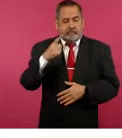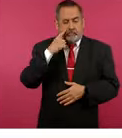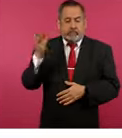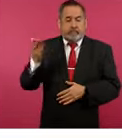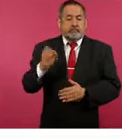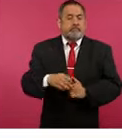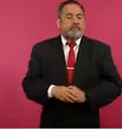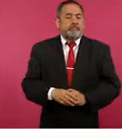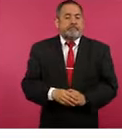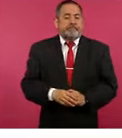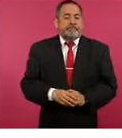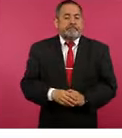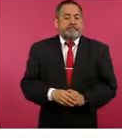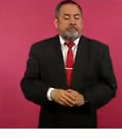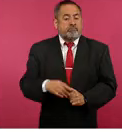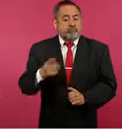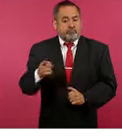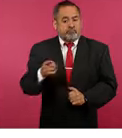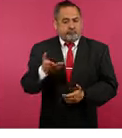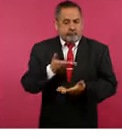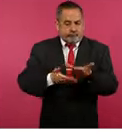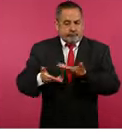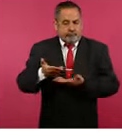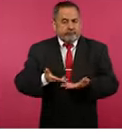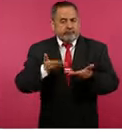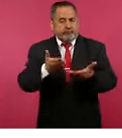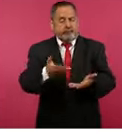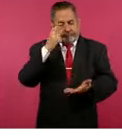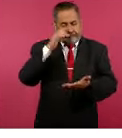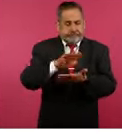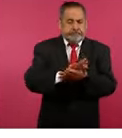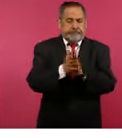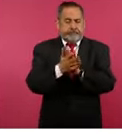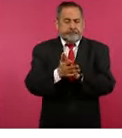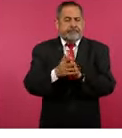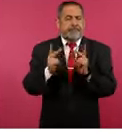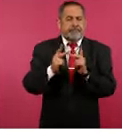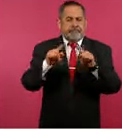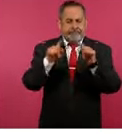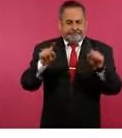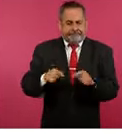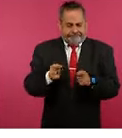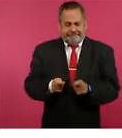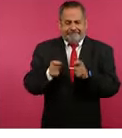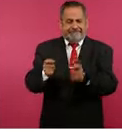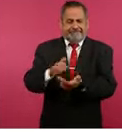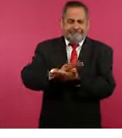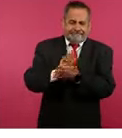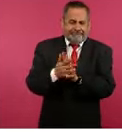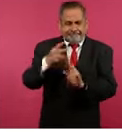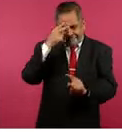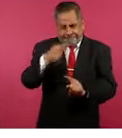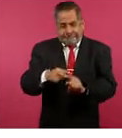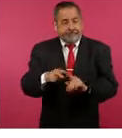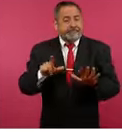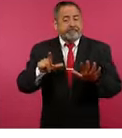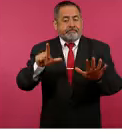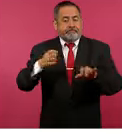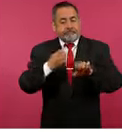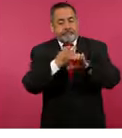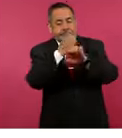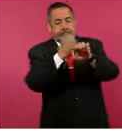5,463,520,000 pesos. Es un servicio que se proporciona en 17 entidades